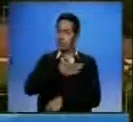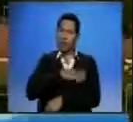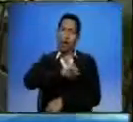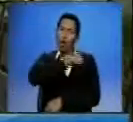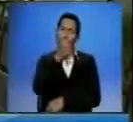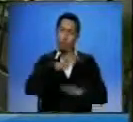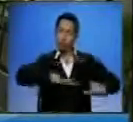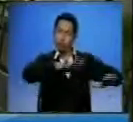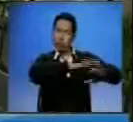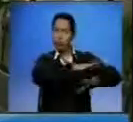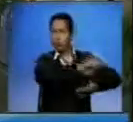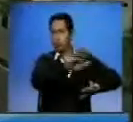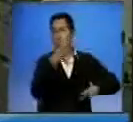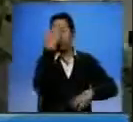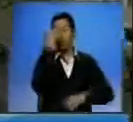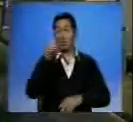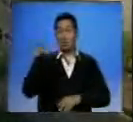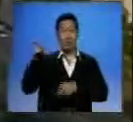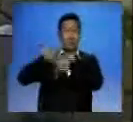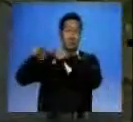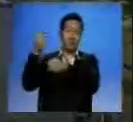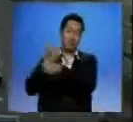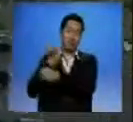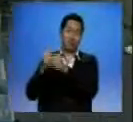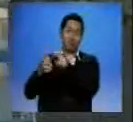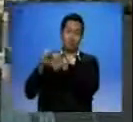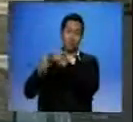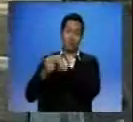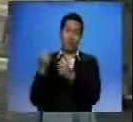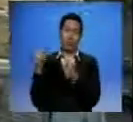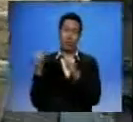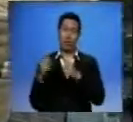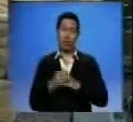porque afirman que serán afectados. Emilio Zamora, Gama Noticias.